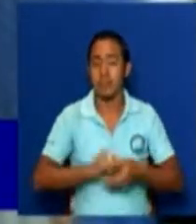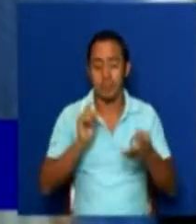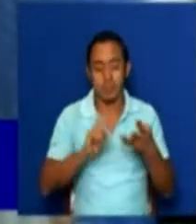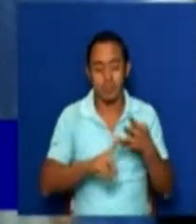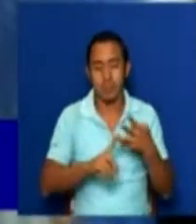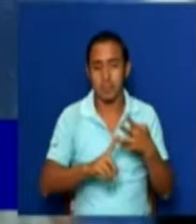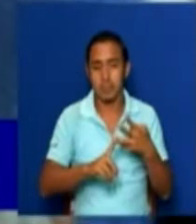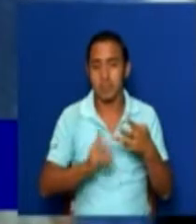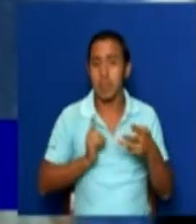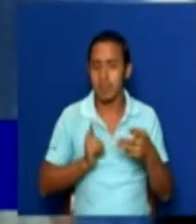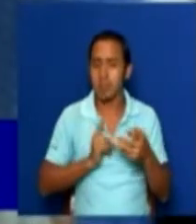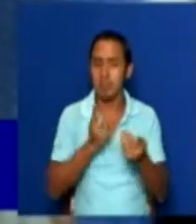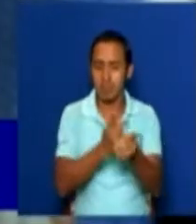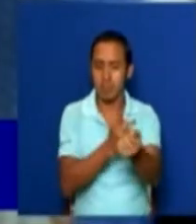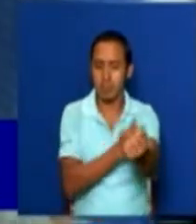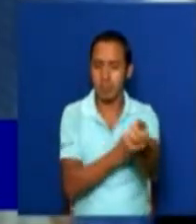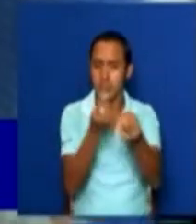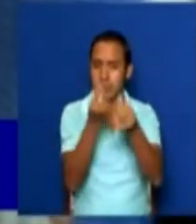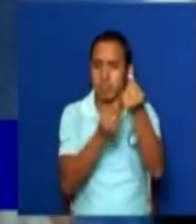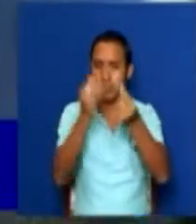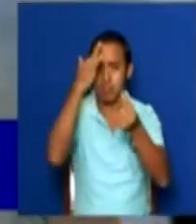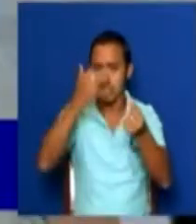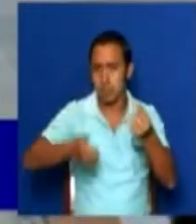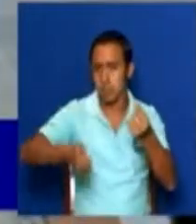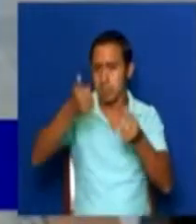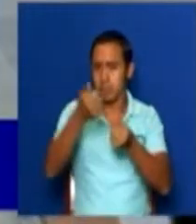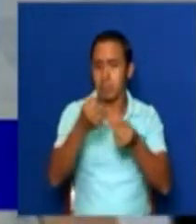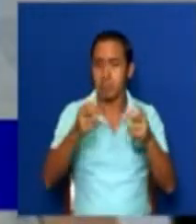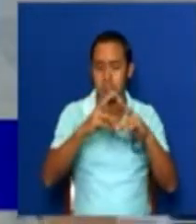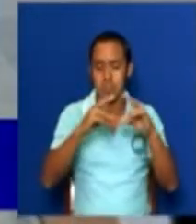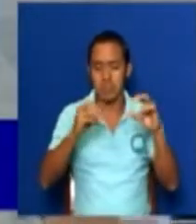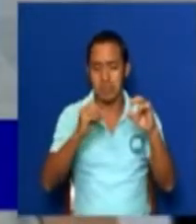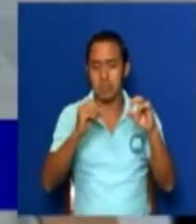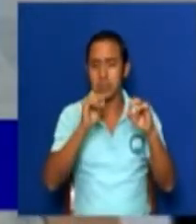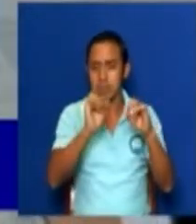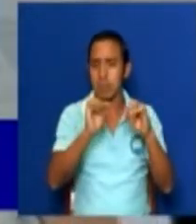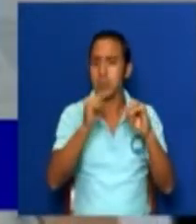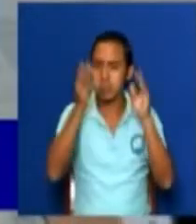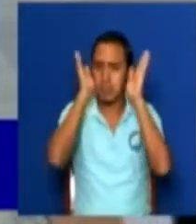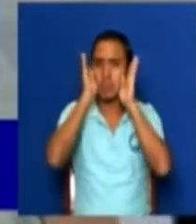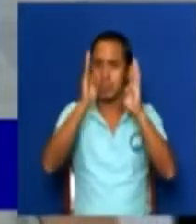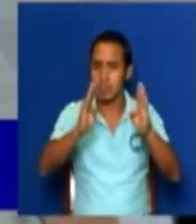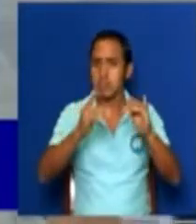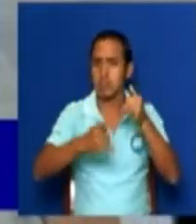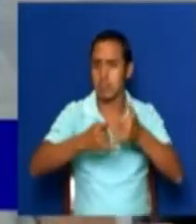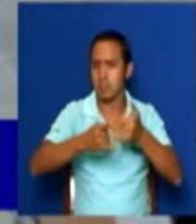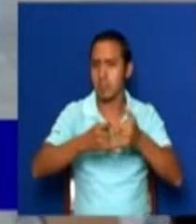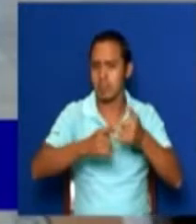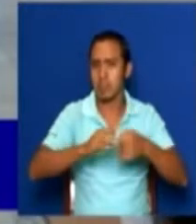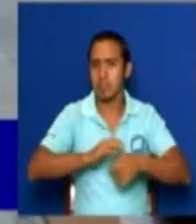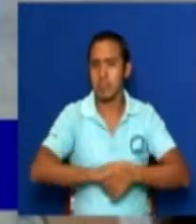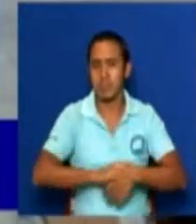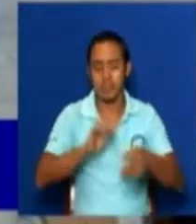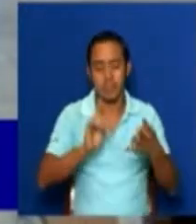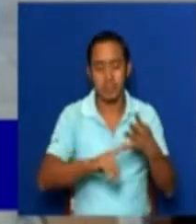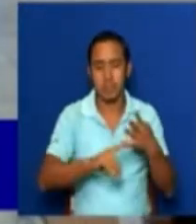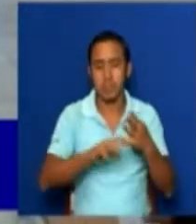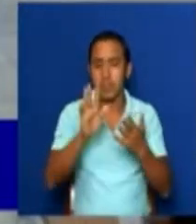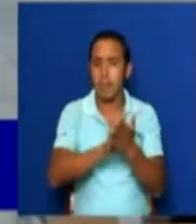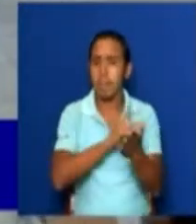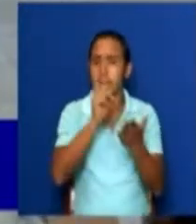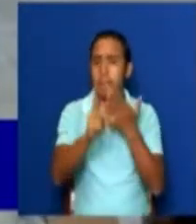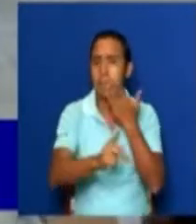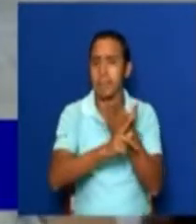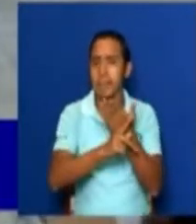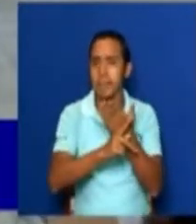Tenemos un presupuesto general de la República con enfoque de género. Programa Usura